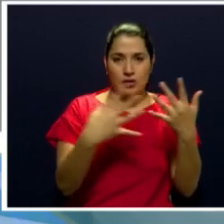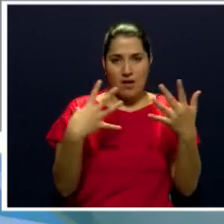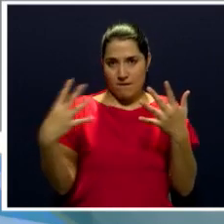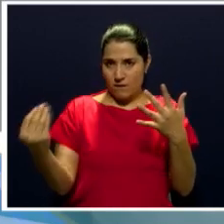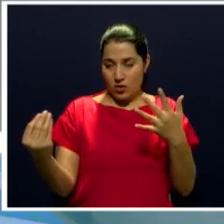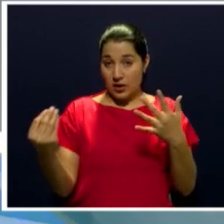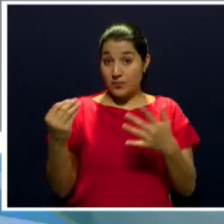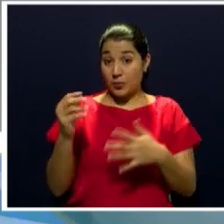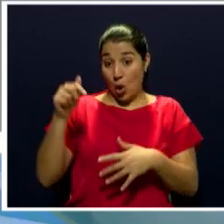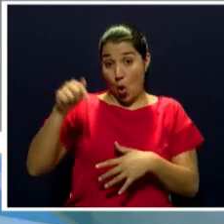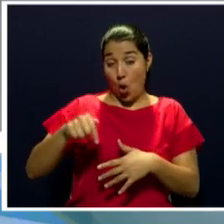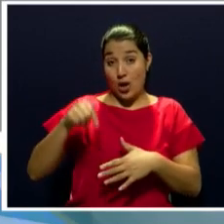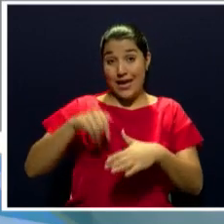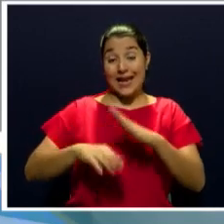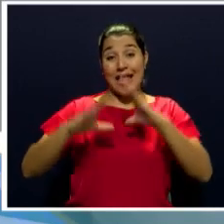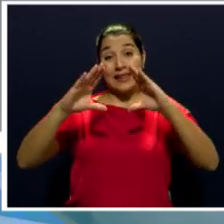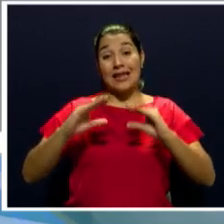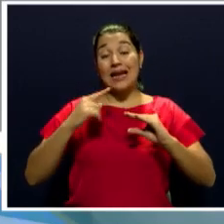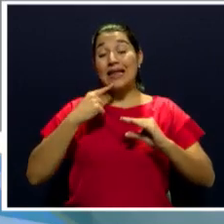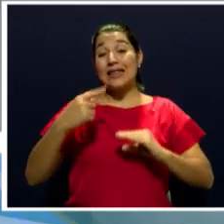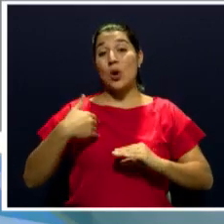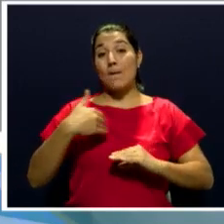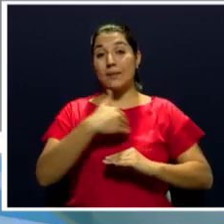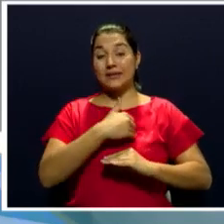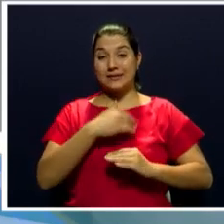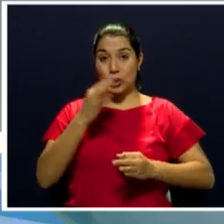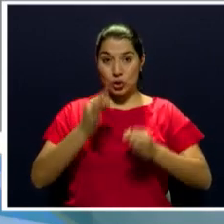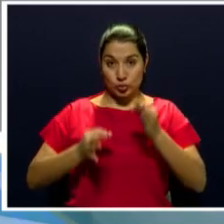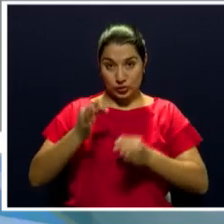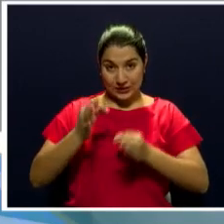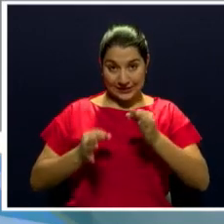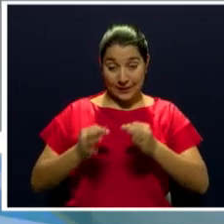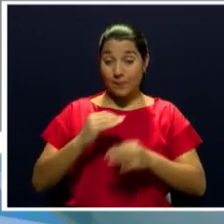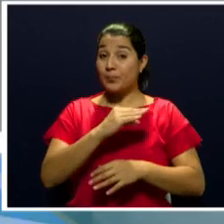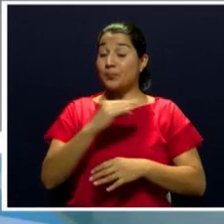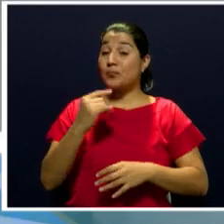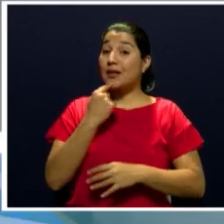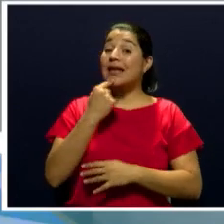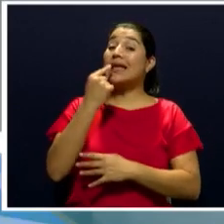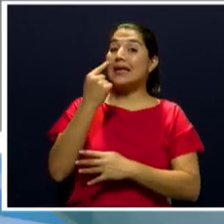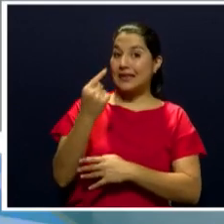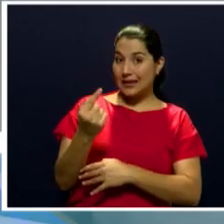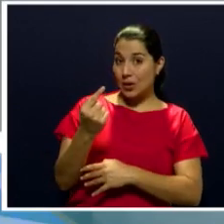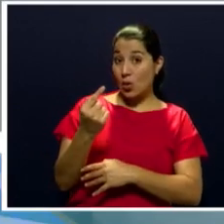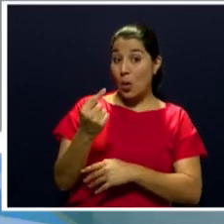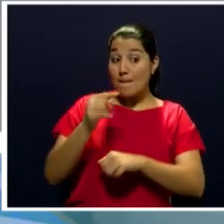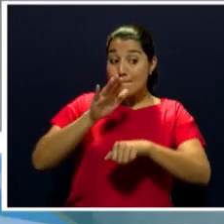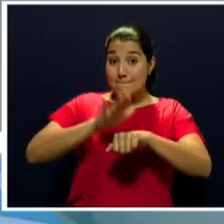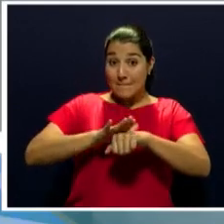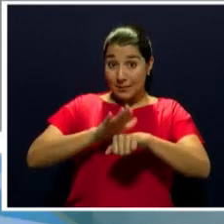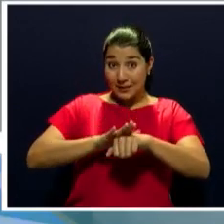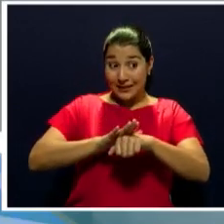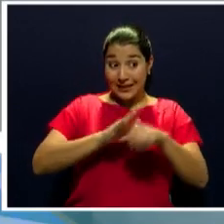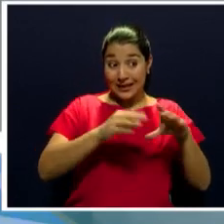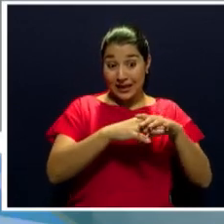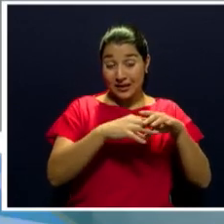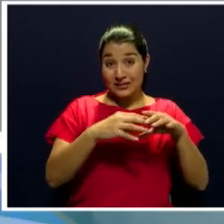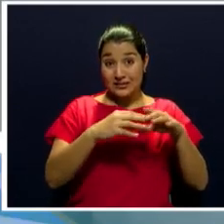lo informó esta tarde el Ministerio de Justicia y señaló que las valoraciones para autorizar ese cambio serán muy